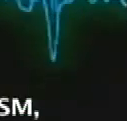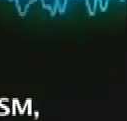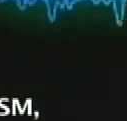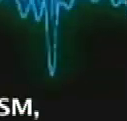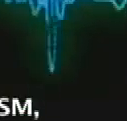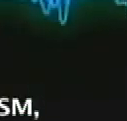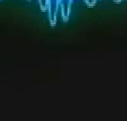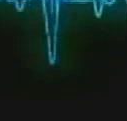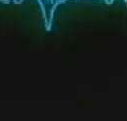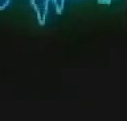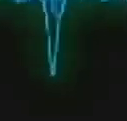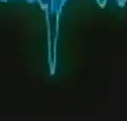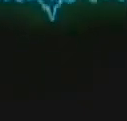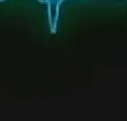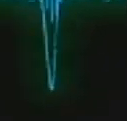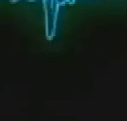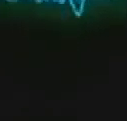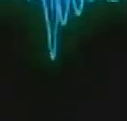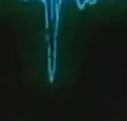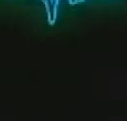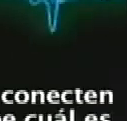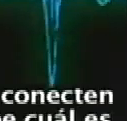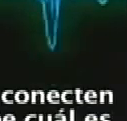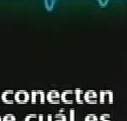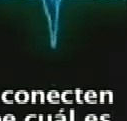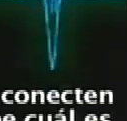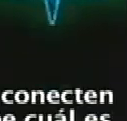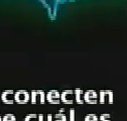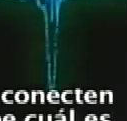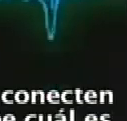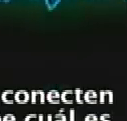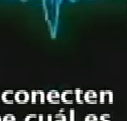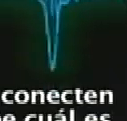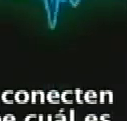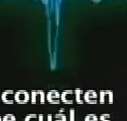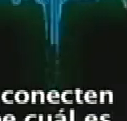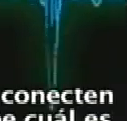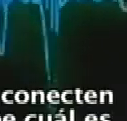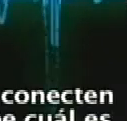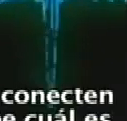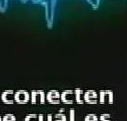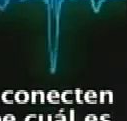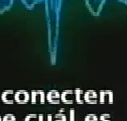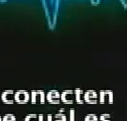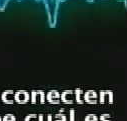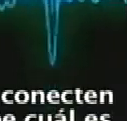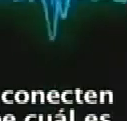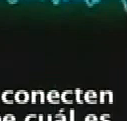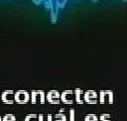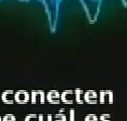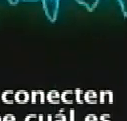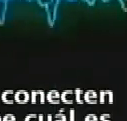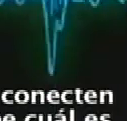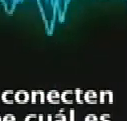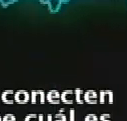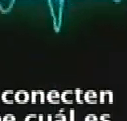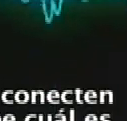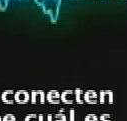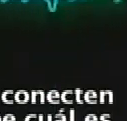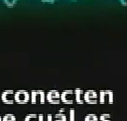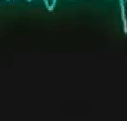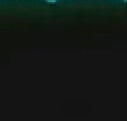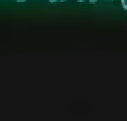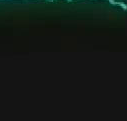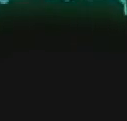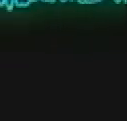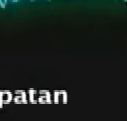Activando GSM. GSM activo. Mire, conecten el cable de la batería, que el Porto sabe